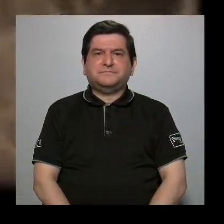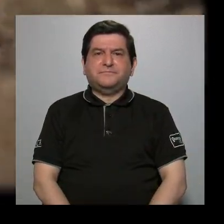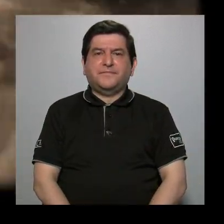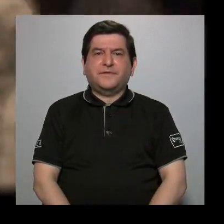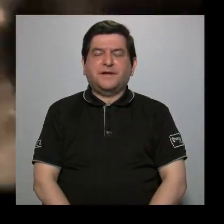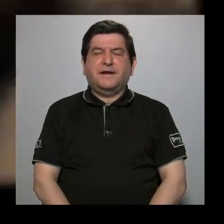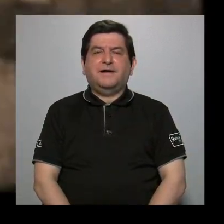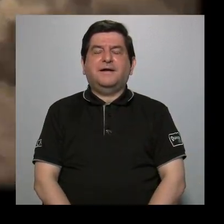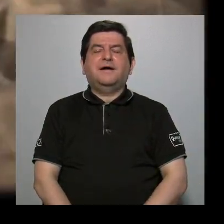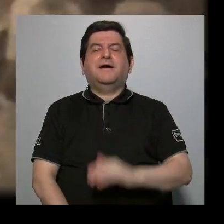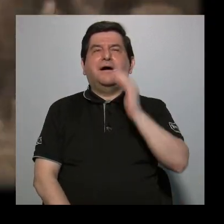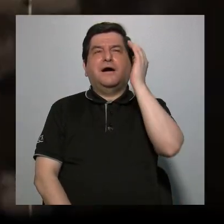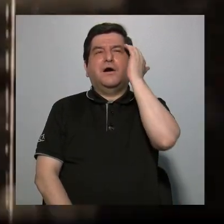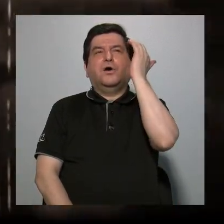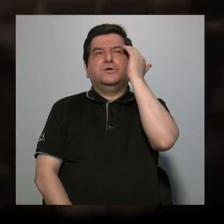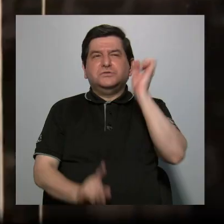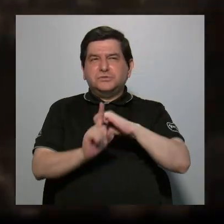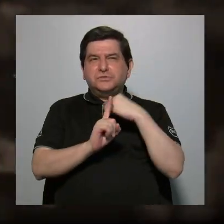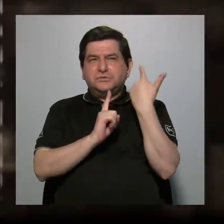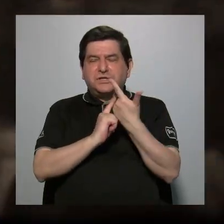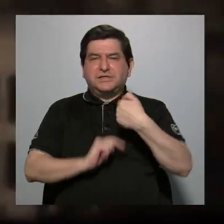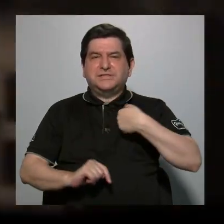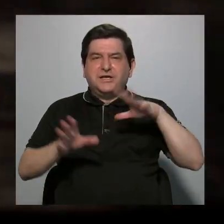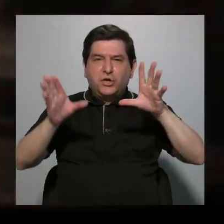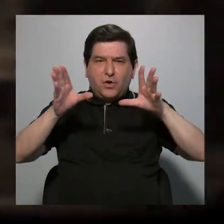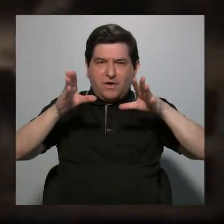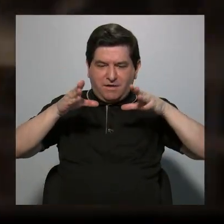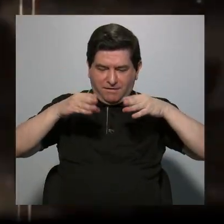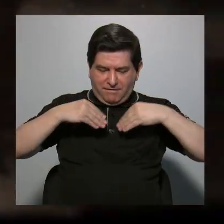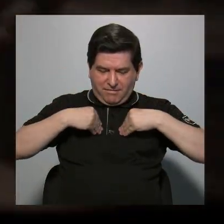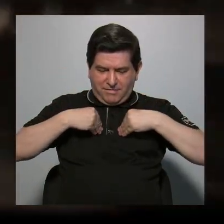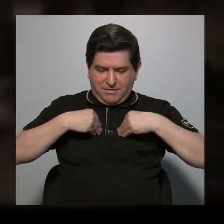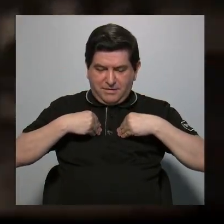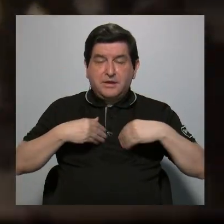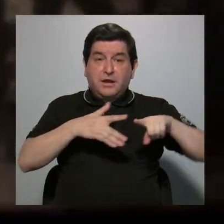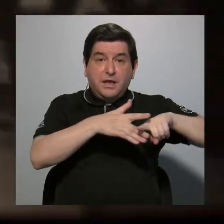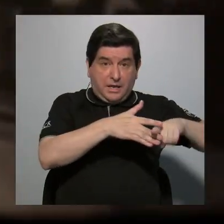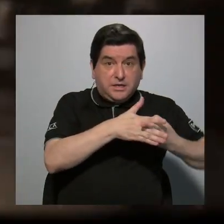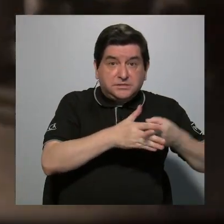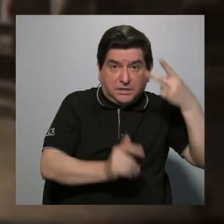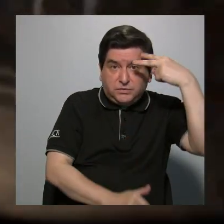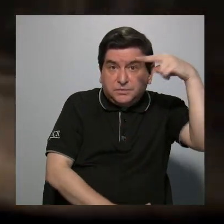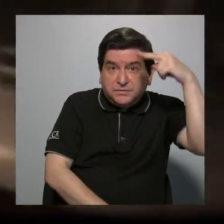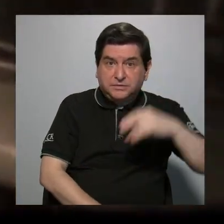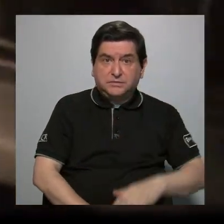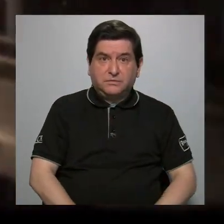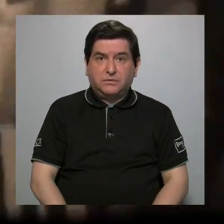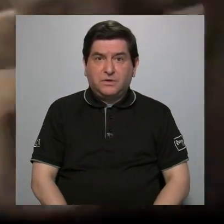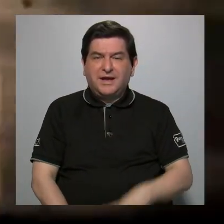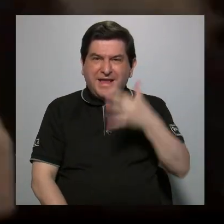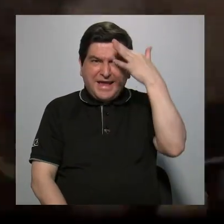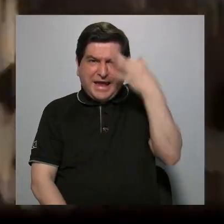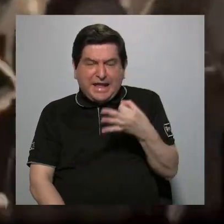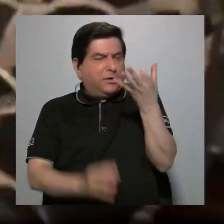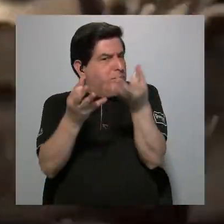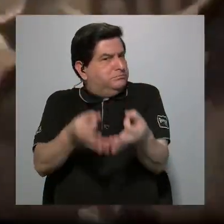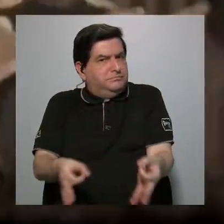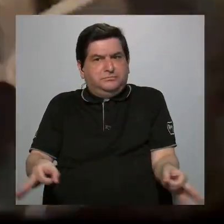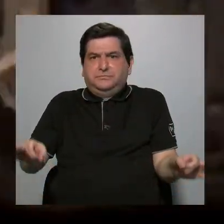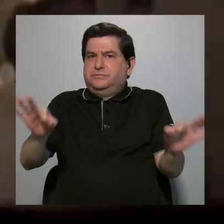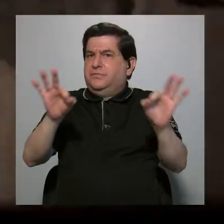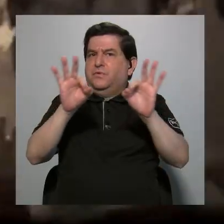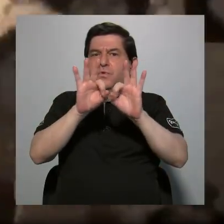Entonces esa conciencia, digamos, social que adquirí, que nace en México realmente, creo que es